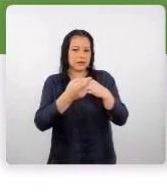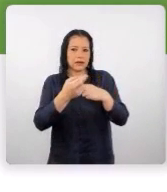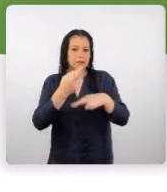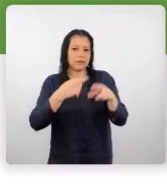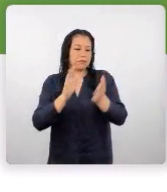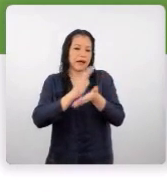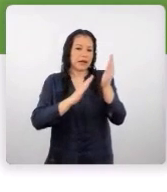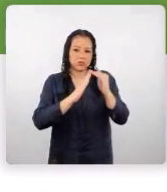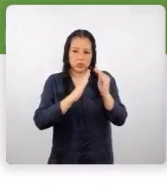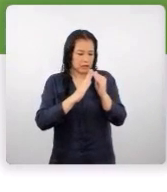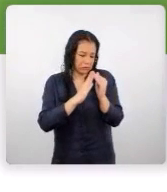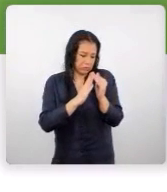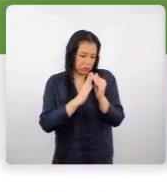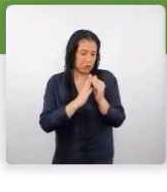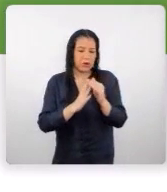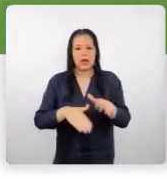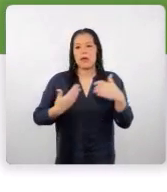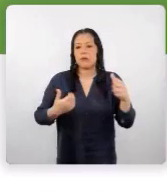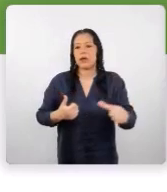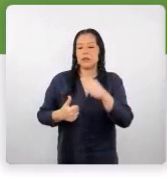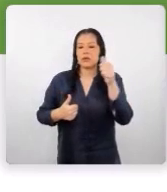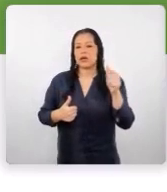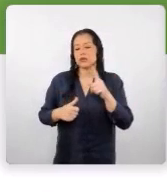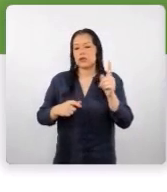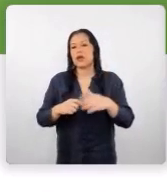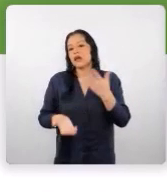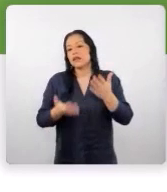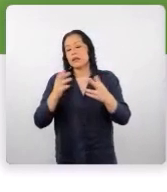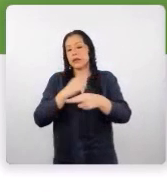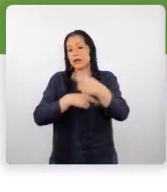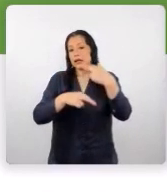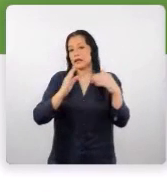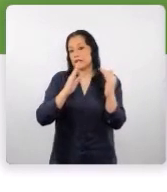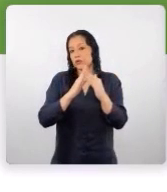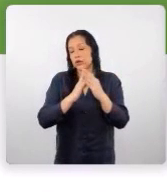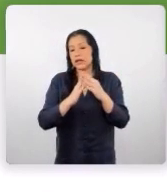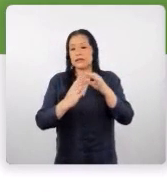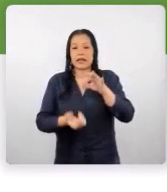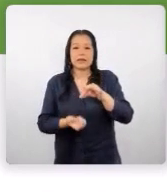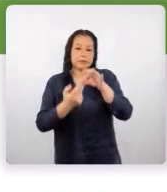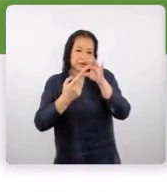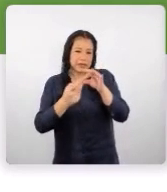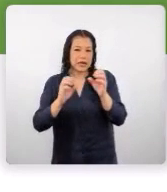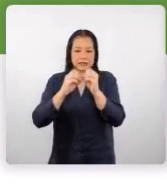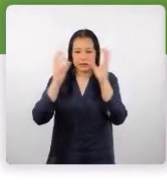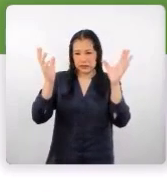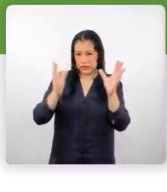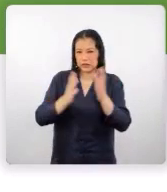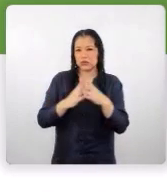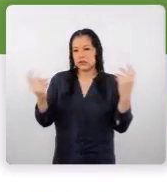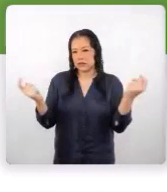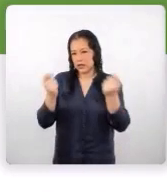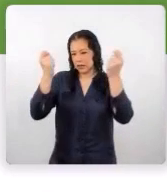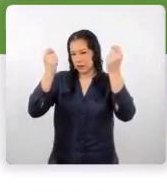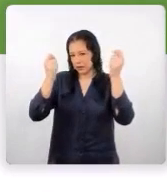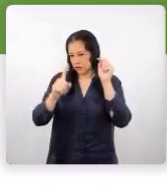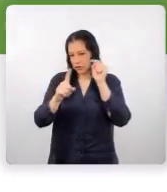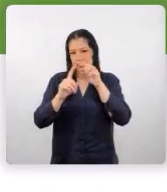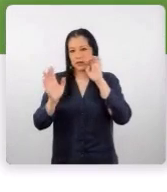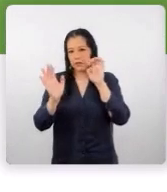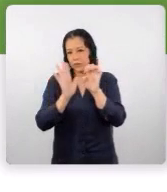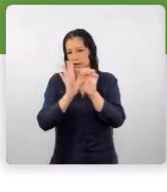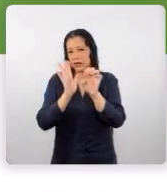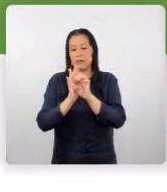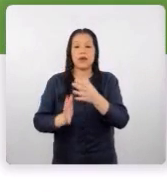porque normalmente pudiese regresar a casa para fechas especiales o para eventos o días, por ejemplo, como pudiese